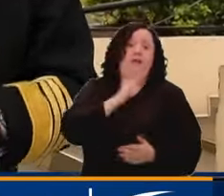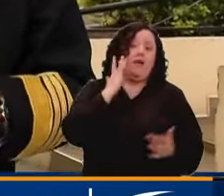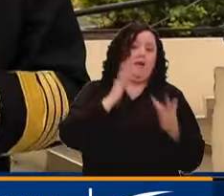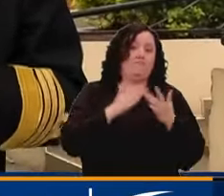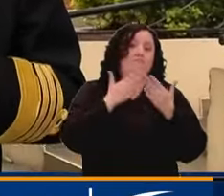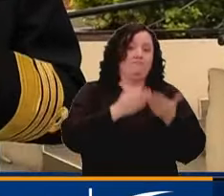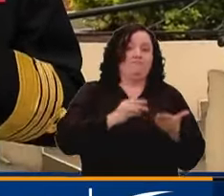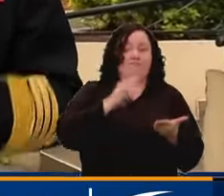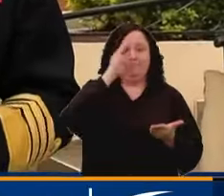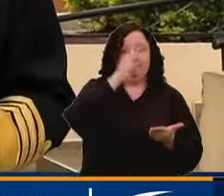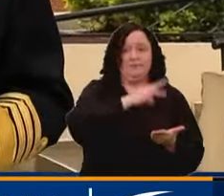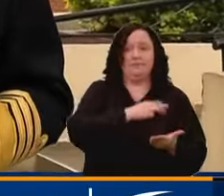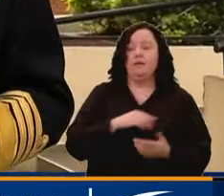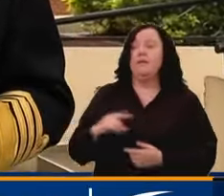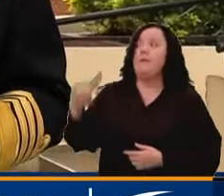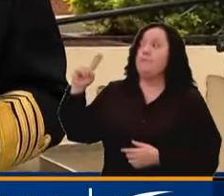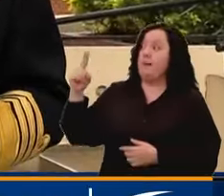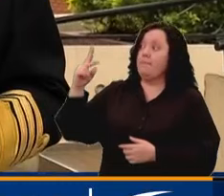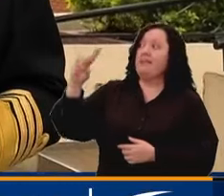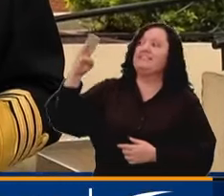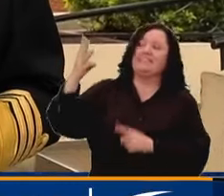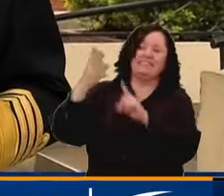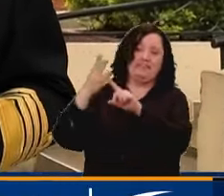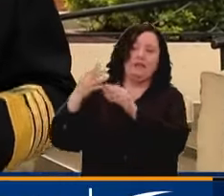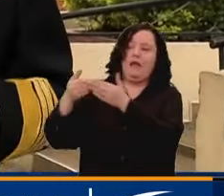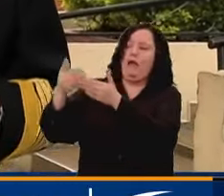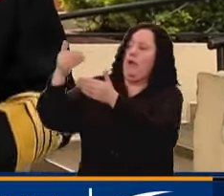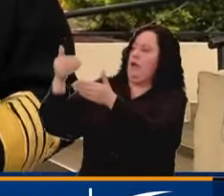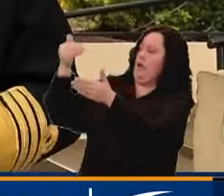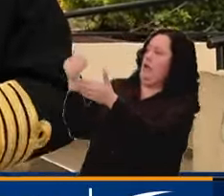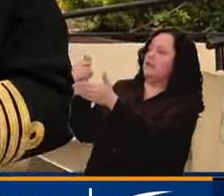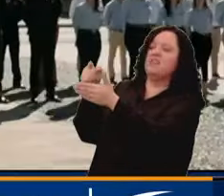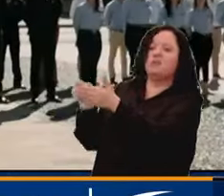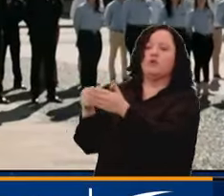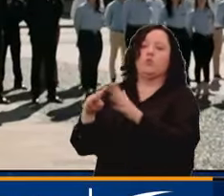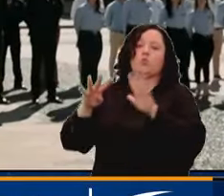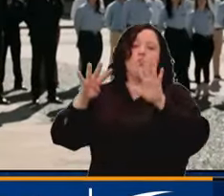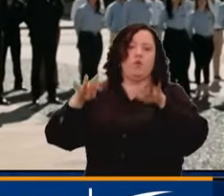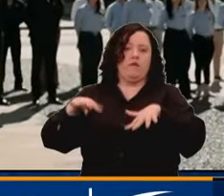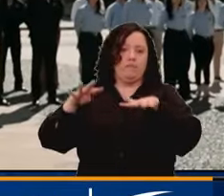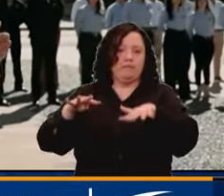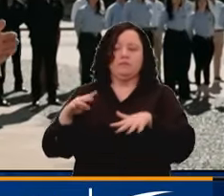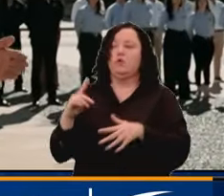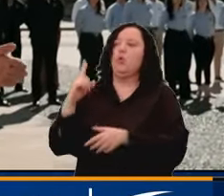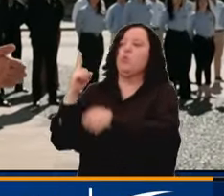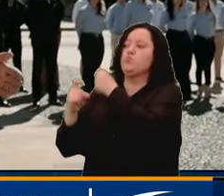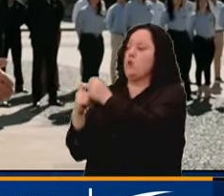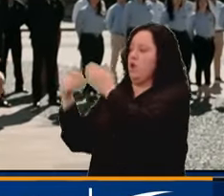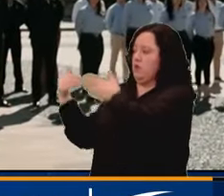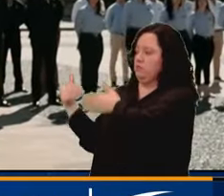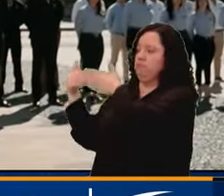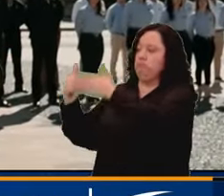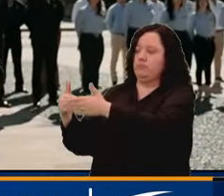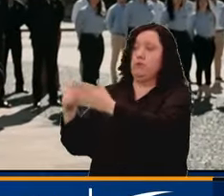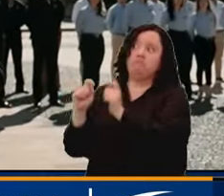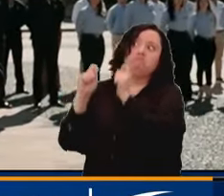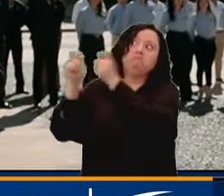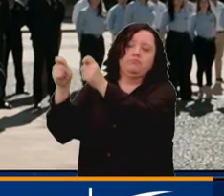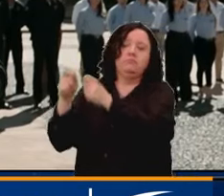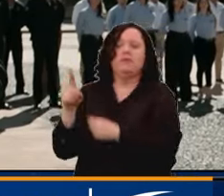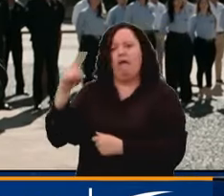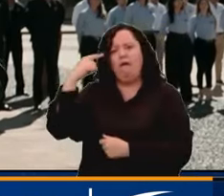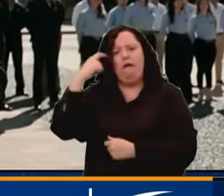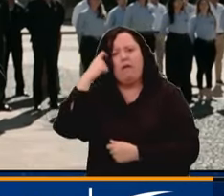tercero de esta fuerza en asumir este cargo. Sus dos antecesores duraron 9 meses y 1 año. El primer reto, según los analistas, está